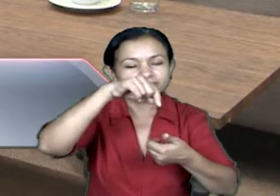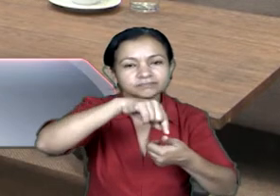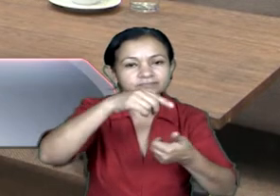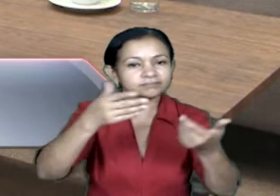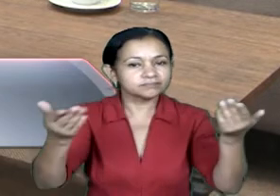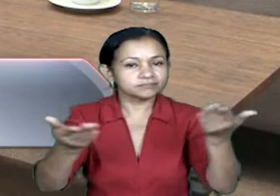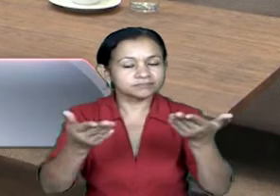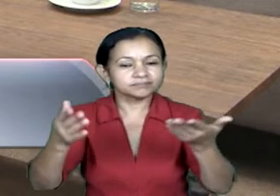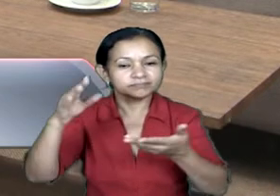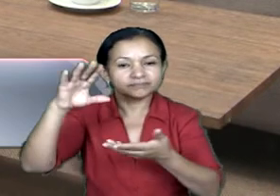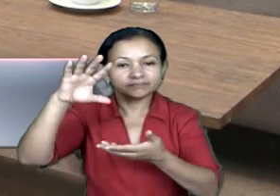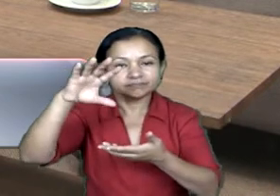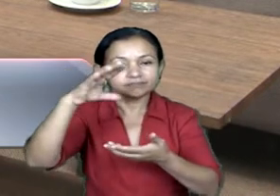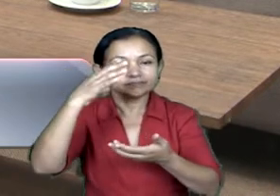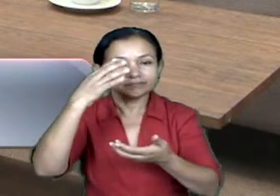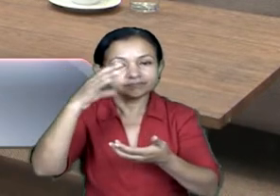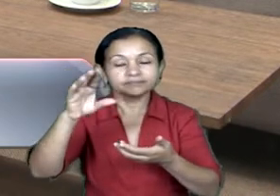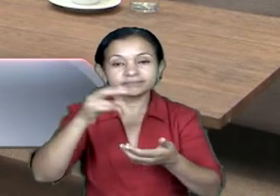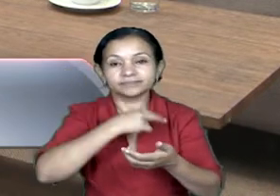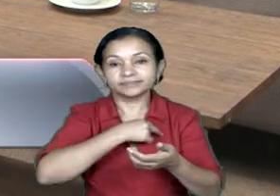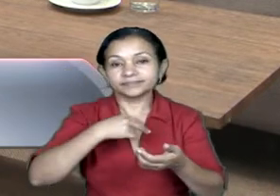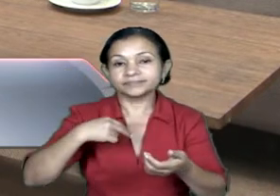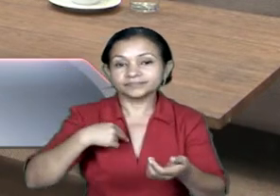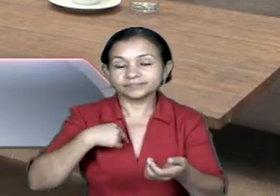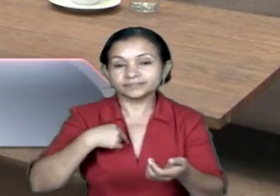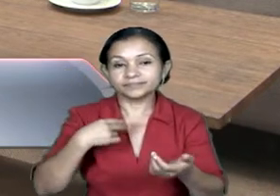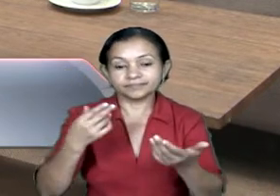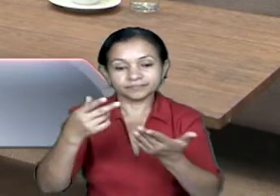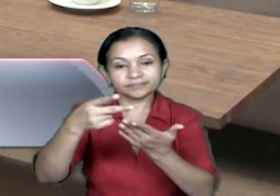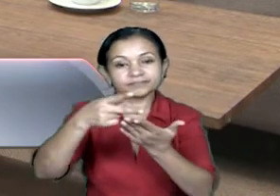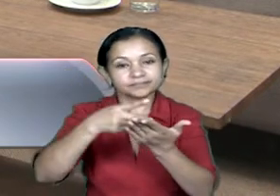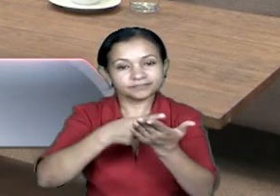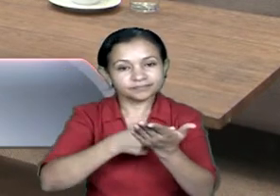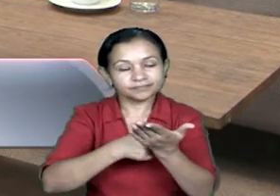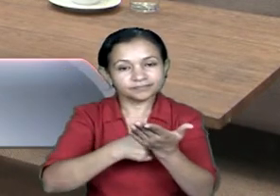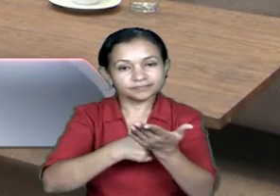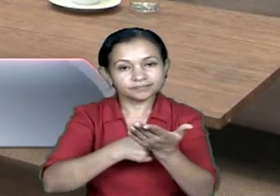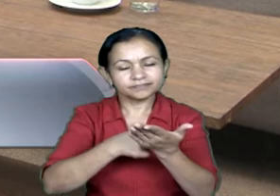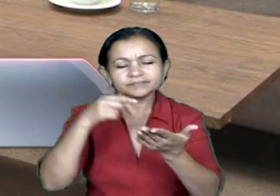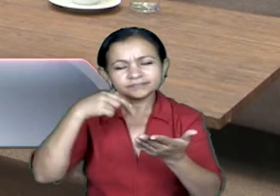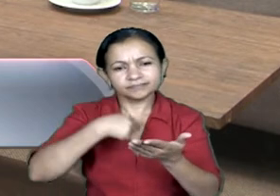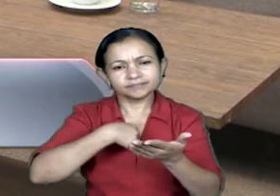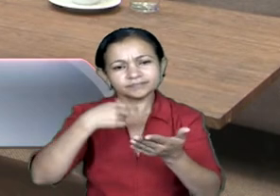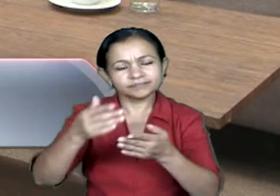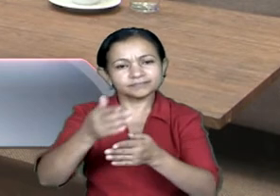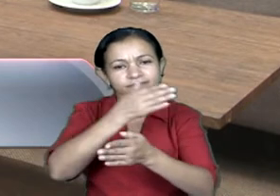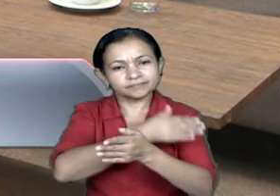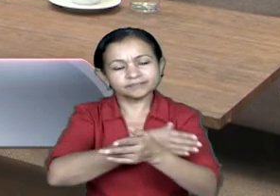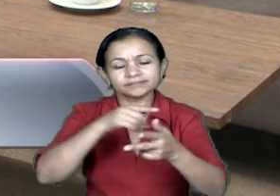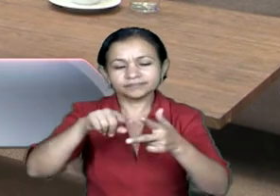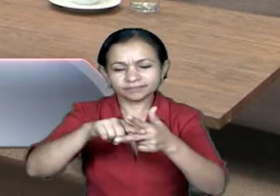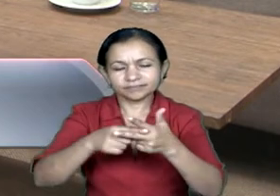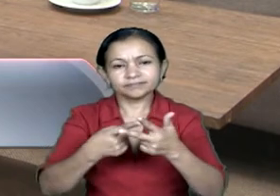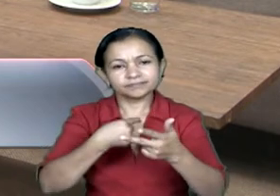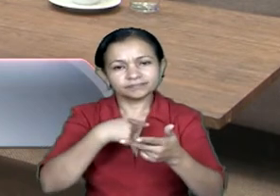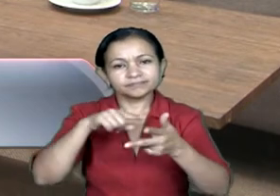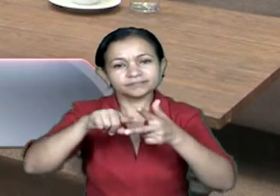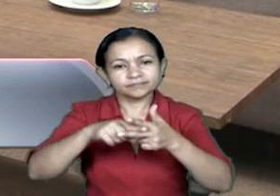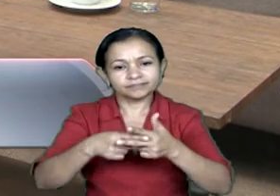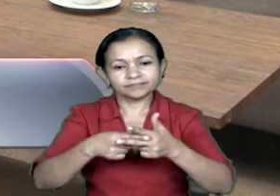¿cómo se llama? Satelital. Y ese proyecto, yo cuando estuve acá ya iniciamos ese proyecto